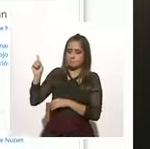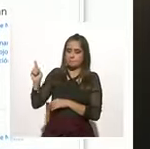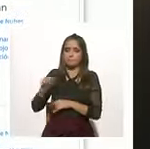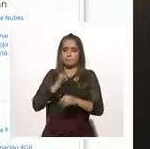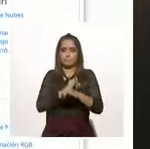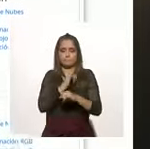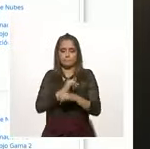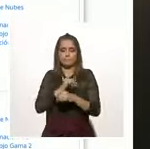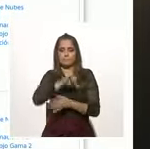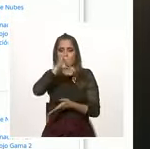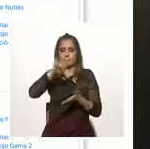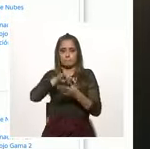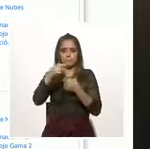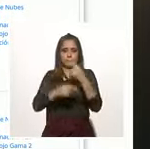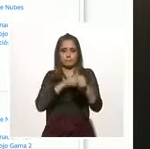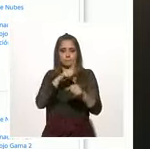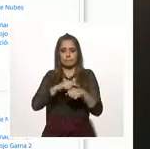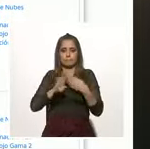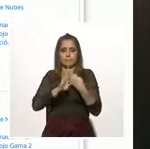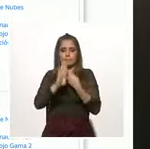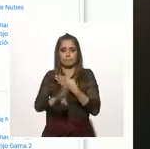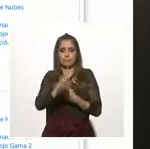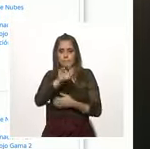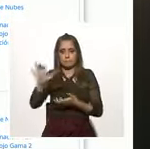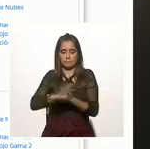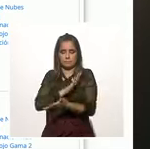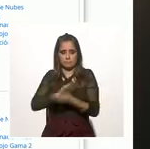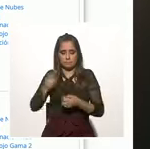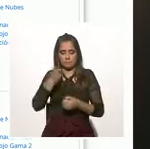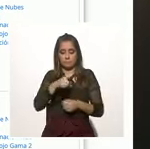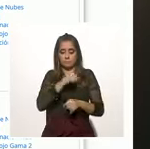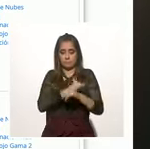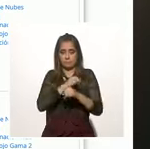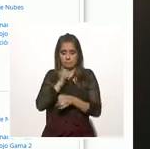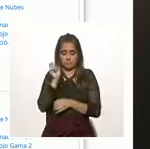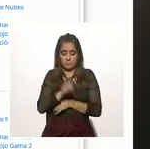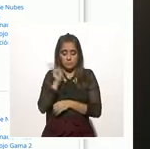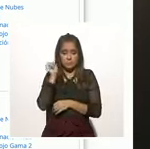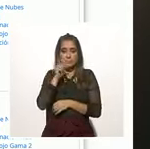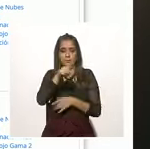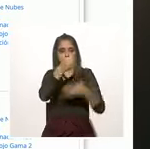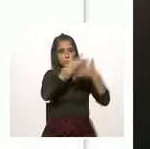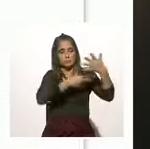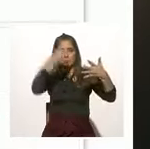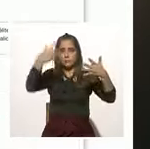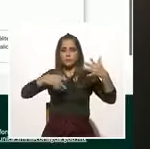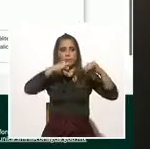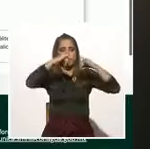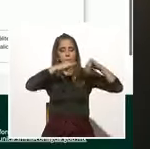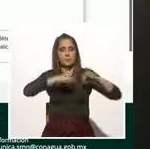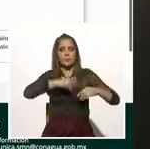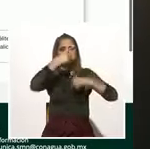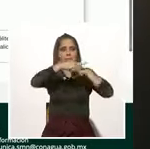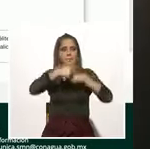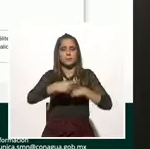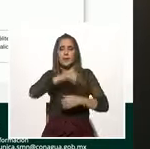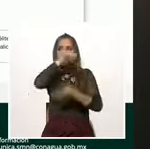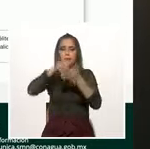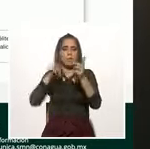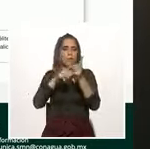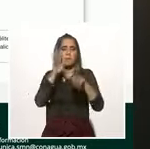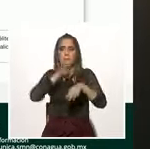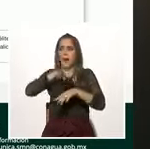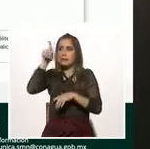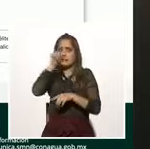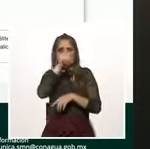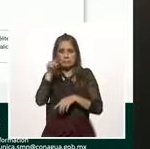web del Centro Nacional de Prevención de Desastres, y en él ya se marcan las áreas de peligro por ocurrencia de ciclones